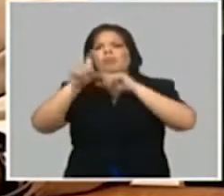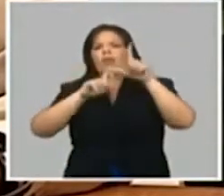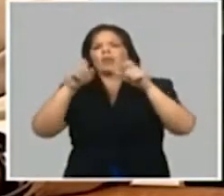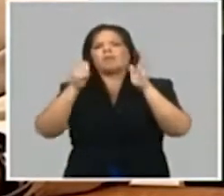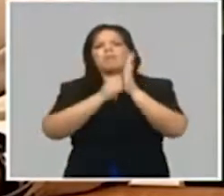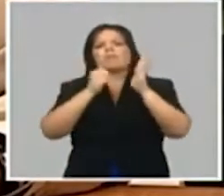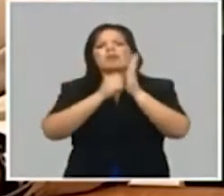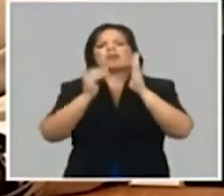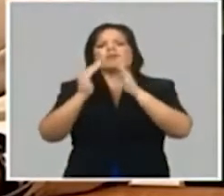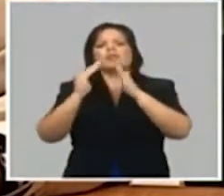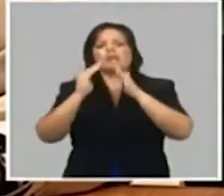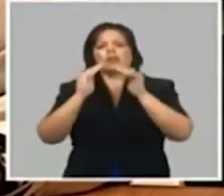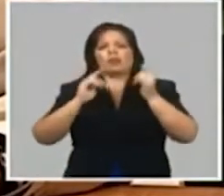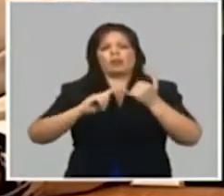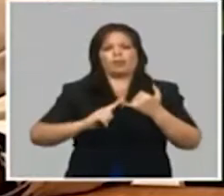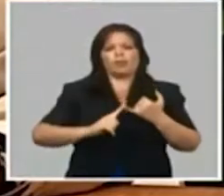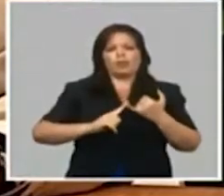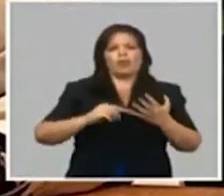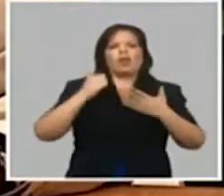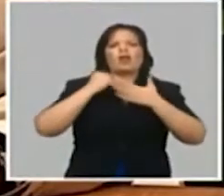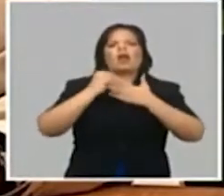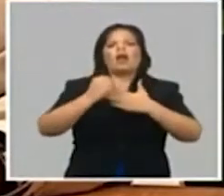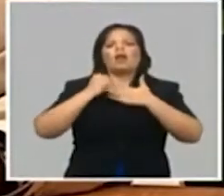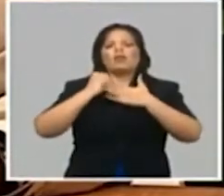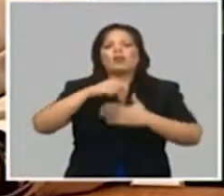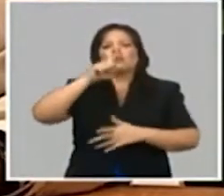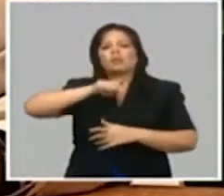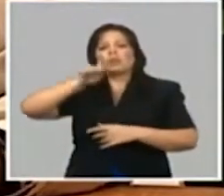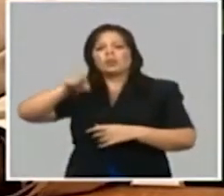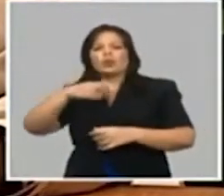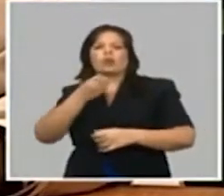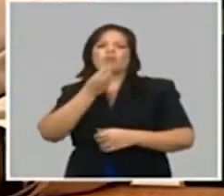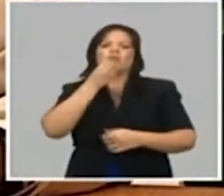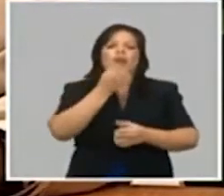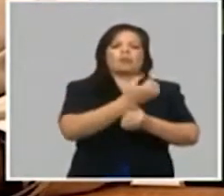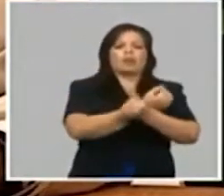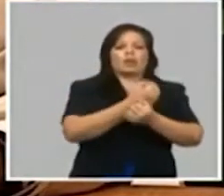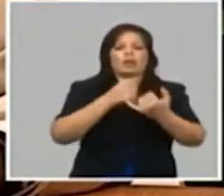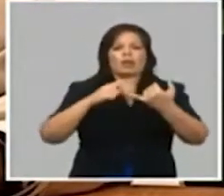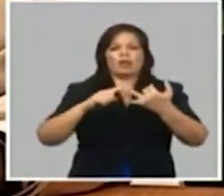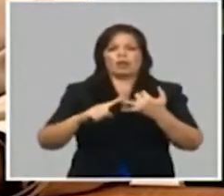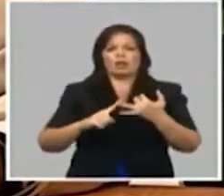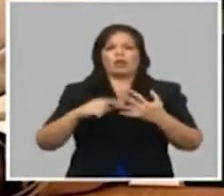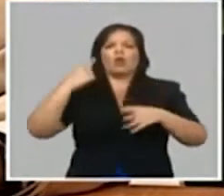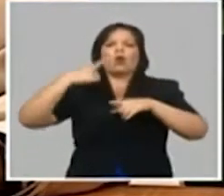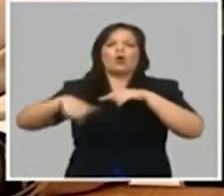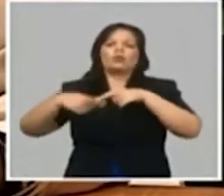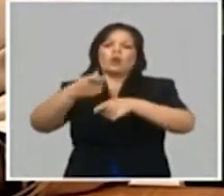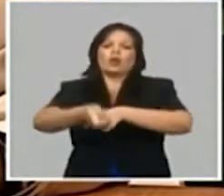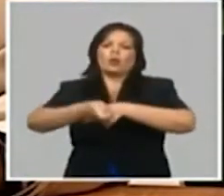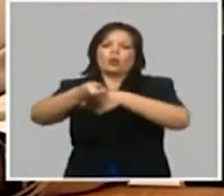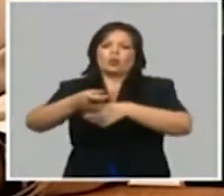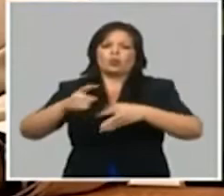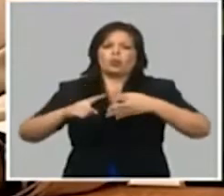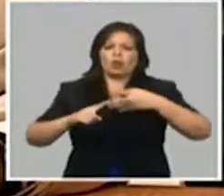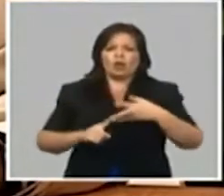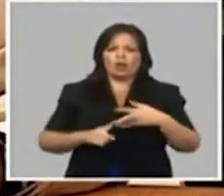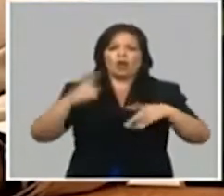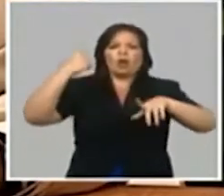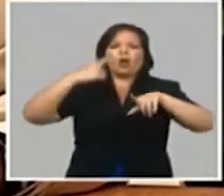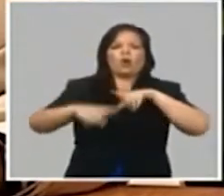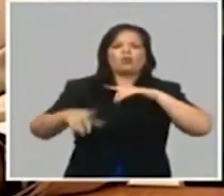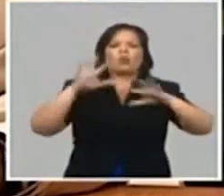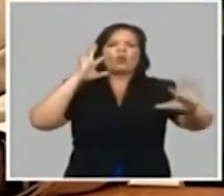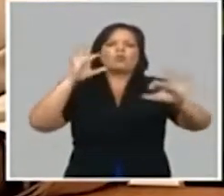vulnerables en la agricultura, y otros han participado de conjunto con el Ministerio de Interior en el combate a las indisciplinas